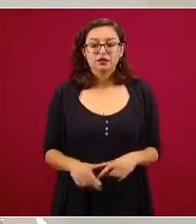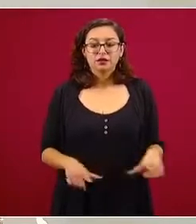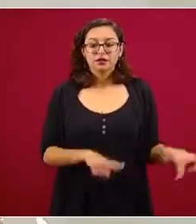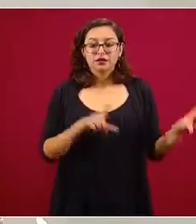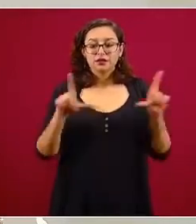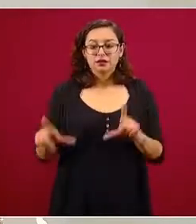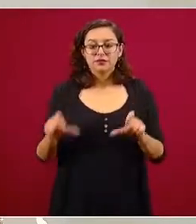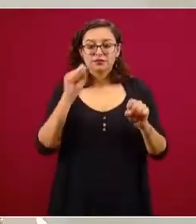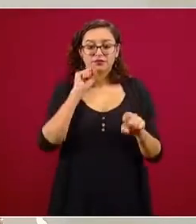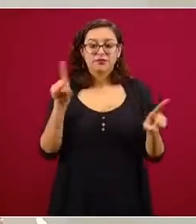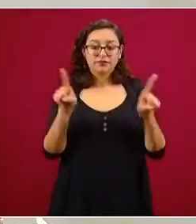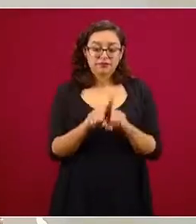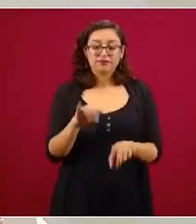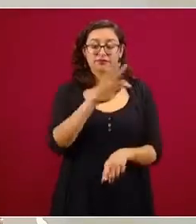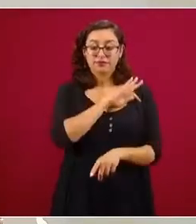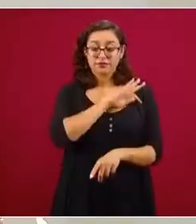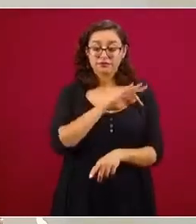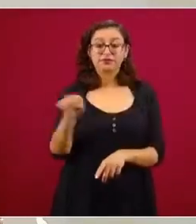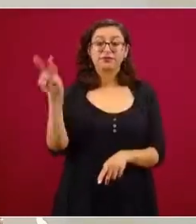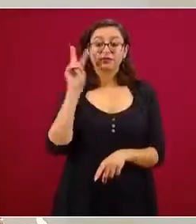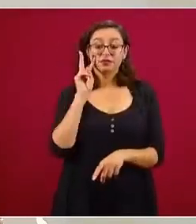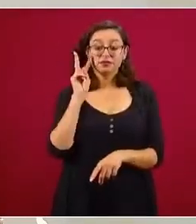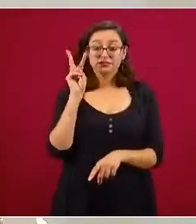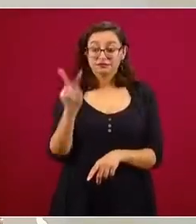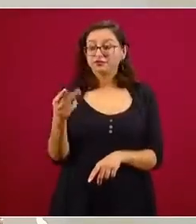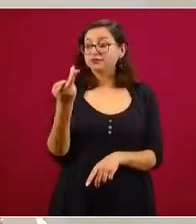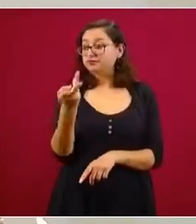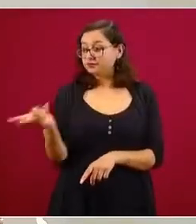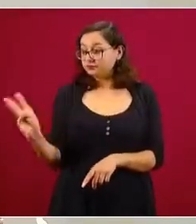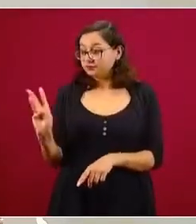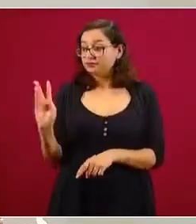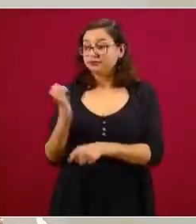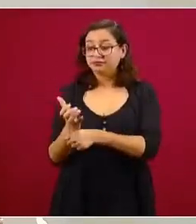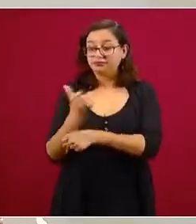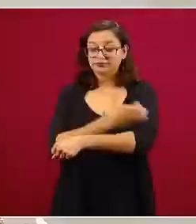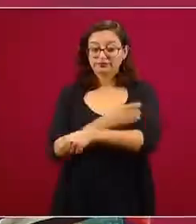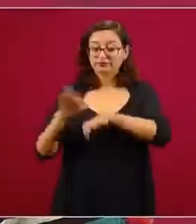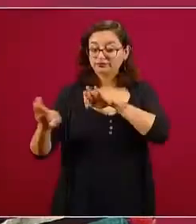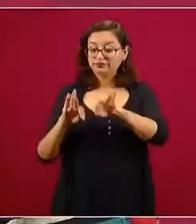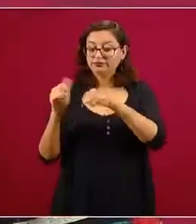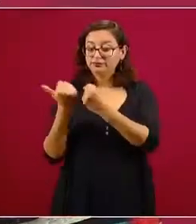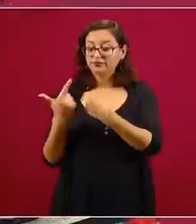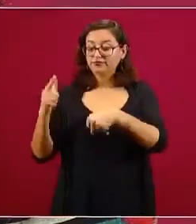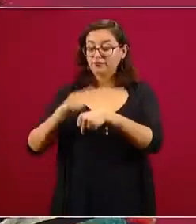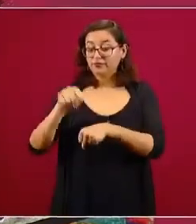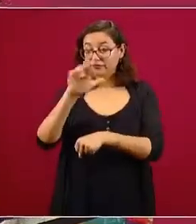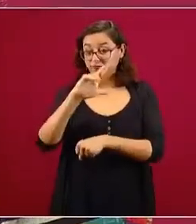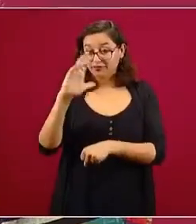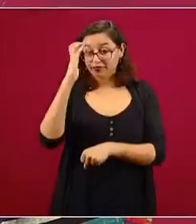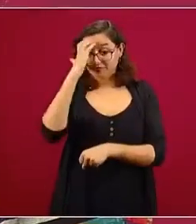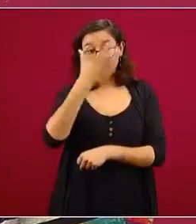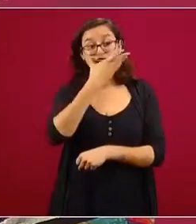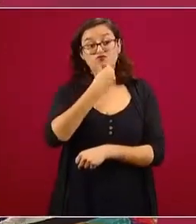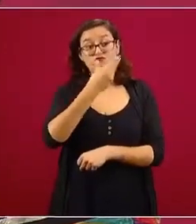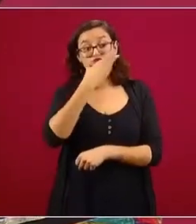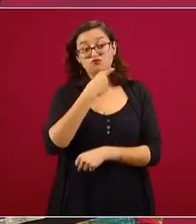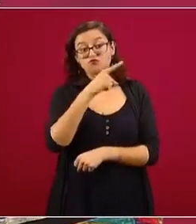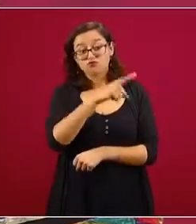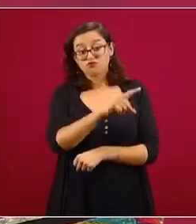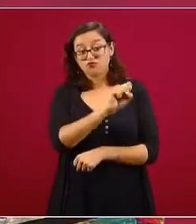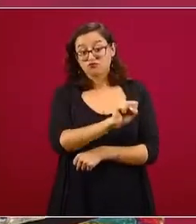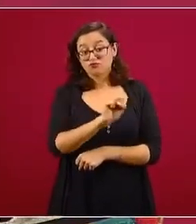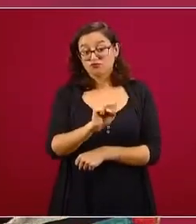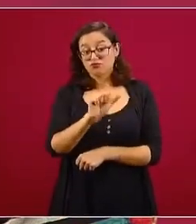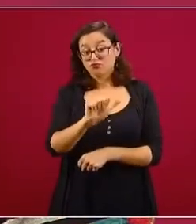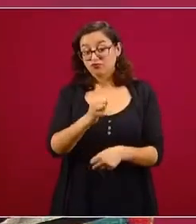este discurso del reconocimiento a las colegas de trabajo social, el secretario de Salud menciona que la labor de las y